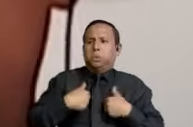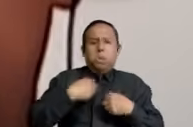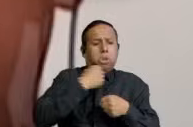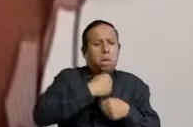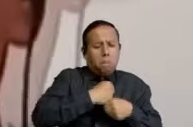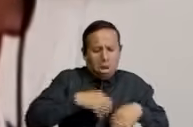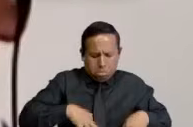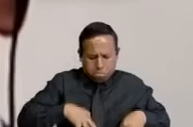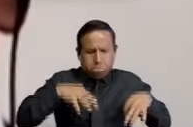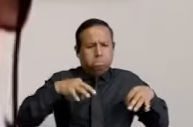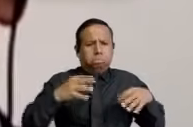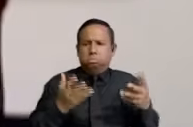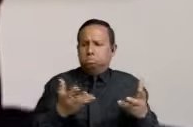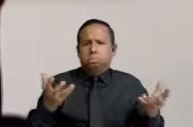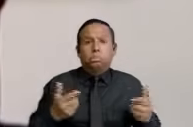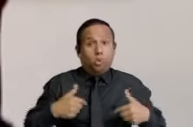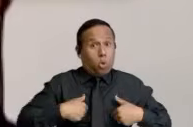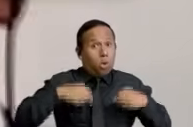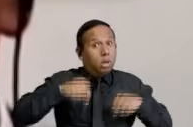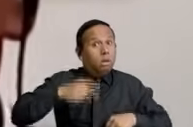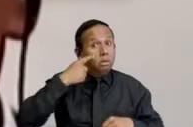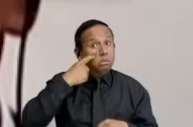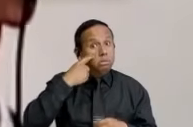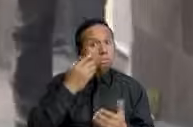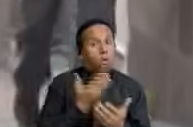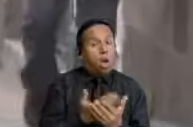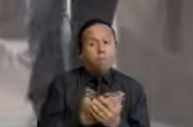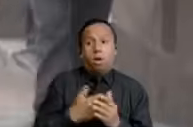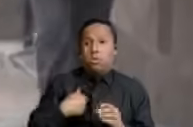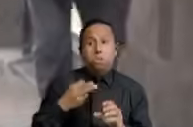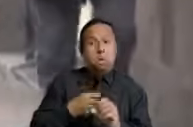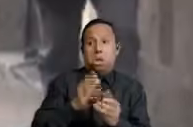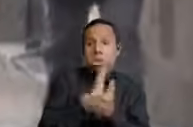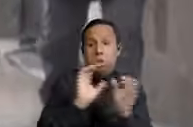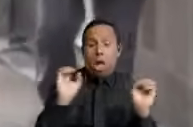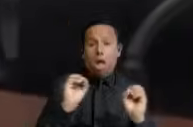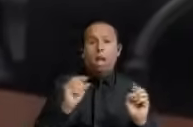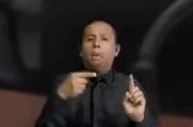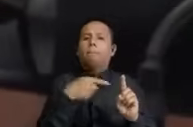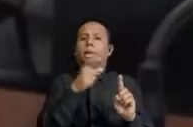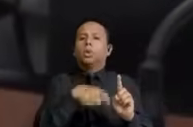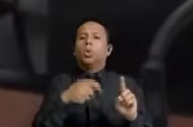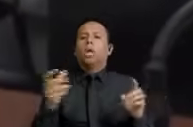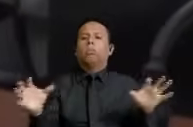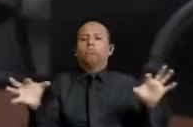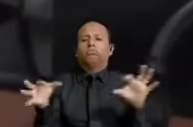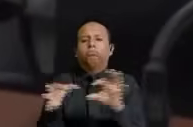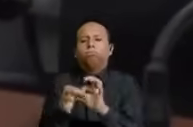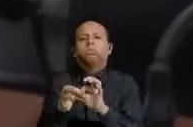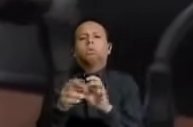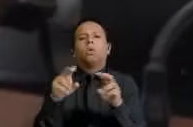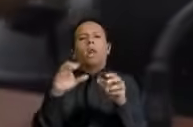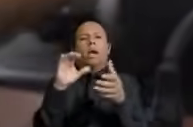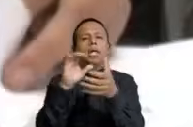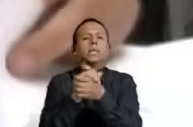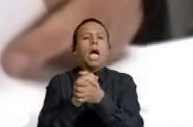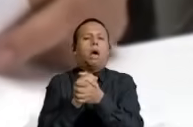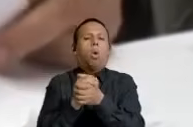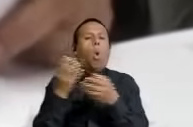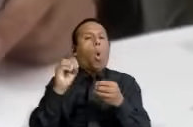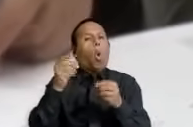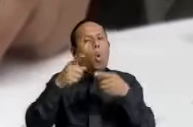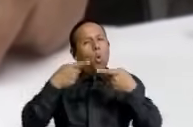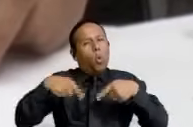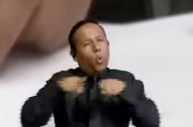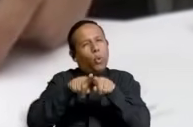trabajo yo tengo que probar que efectivamente no estoy afiliado a la persona debe mantener un vínculo jurídico como el matrimonio o la unión de